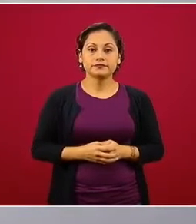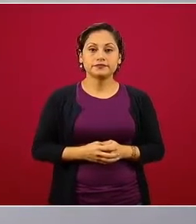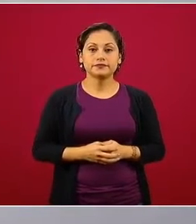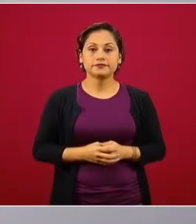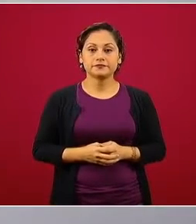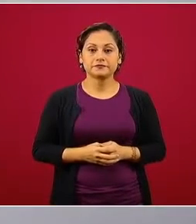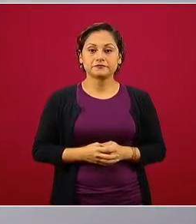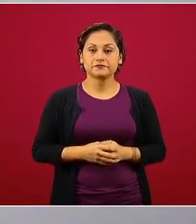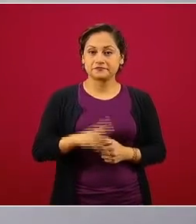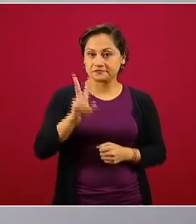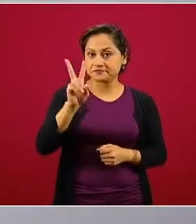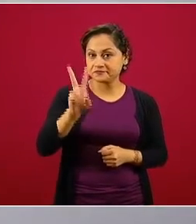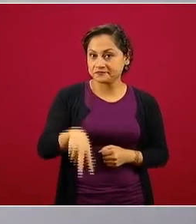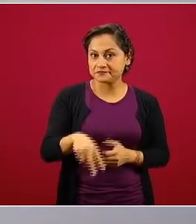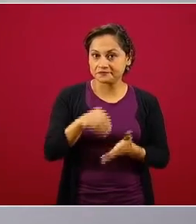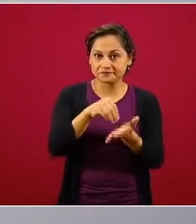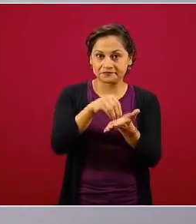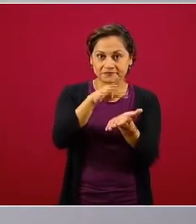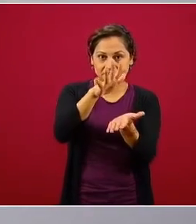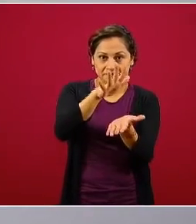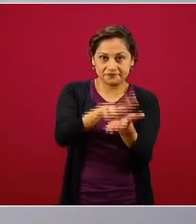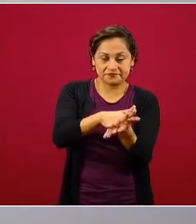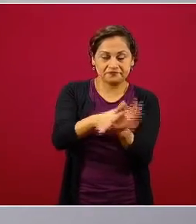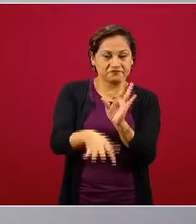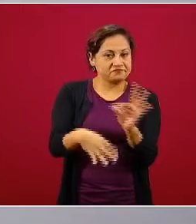cumpliendo toda la formalidad, pero desde luego